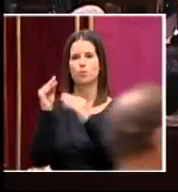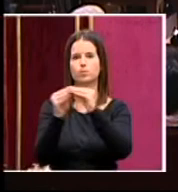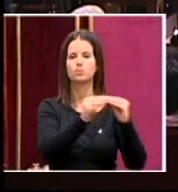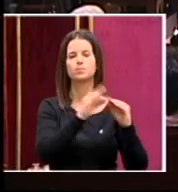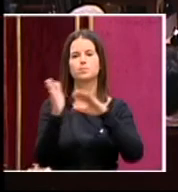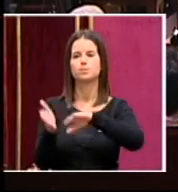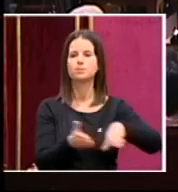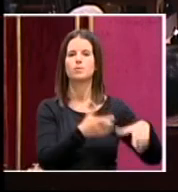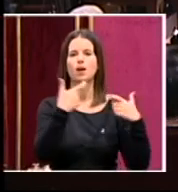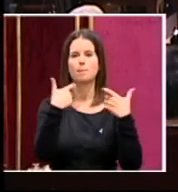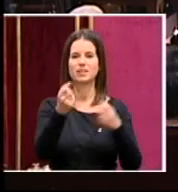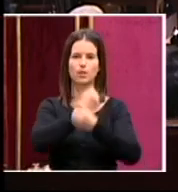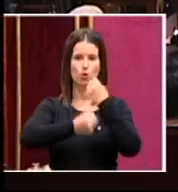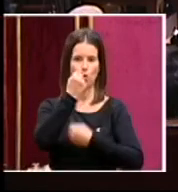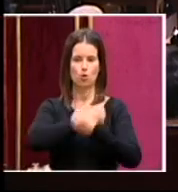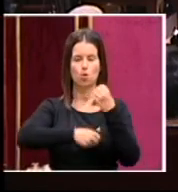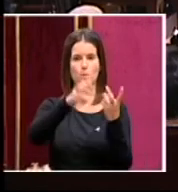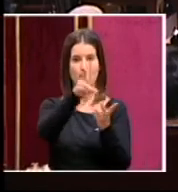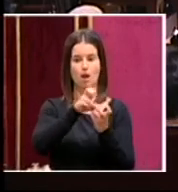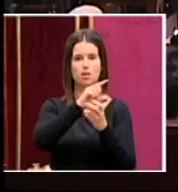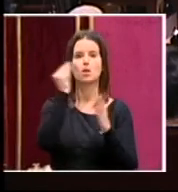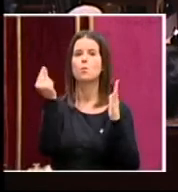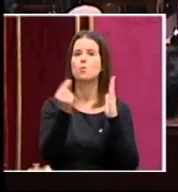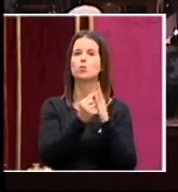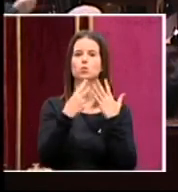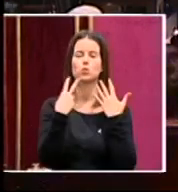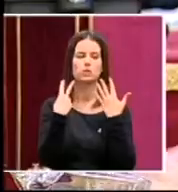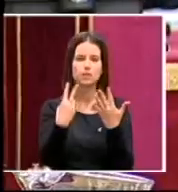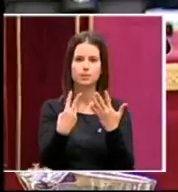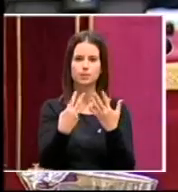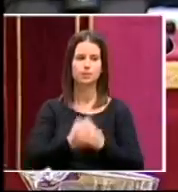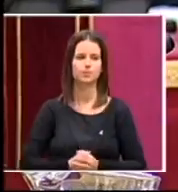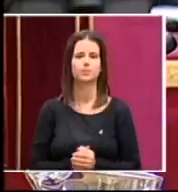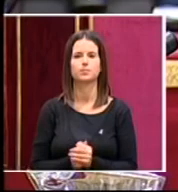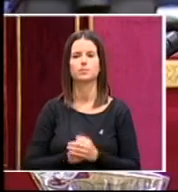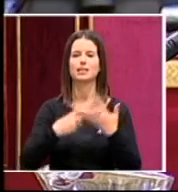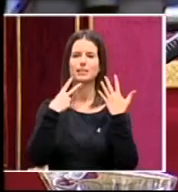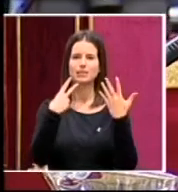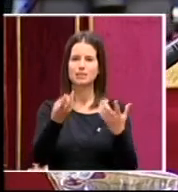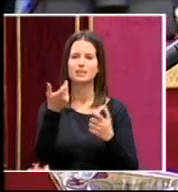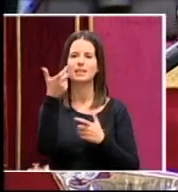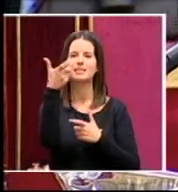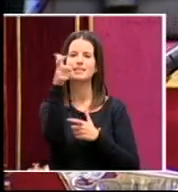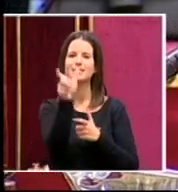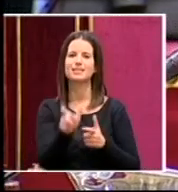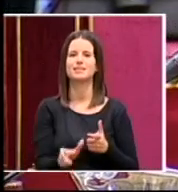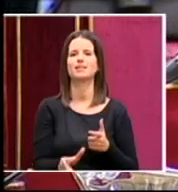apartado de Economía y Hacienda, el punto 7, señor secretario. 7, tarifas de